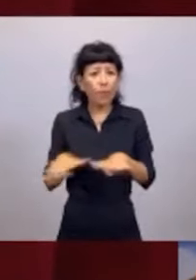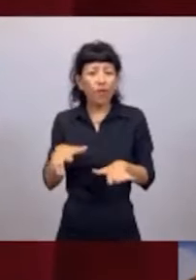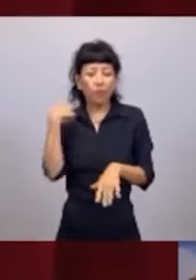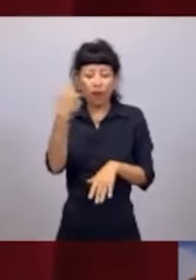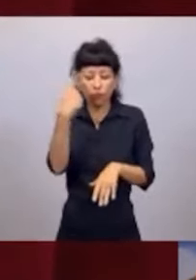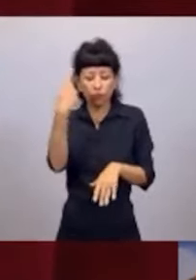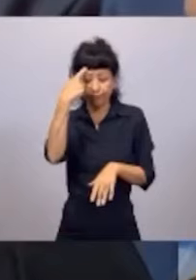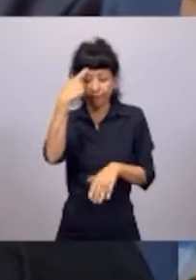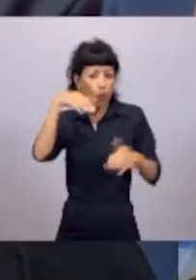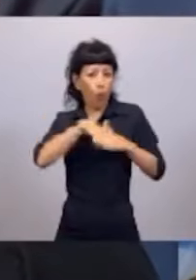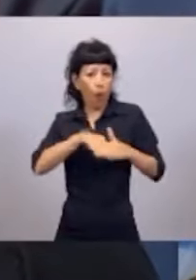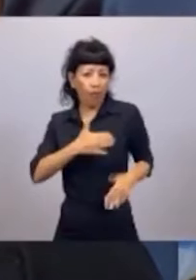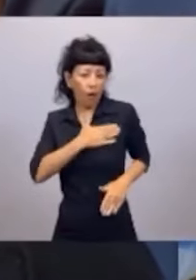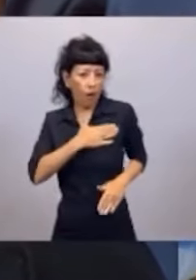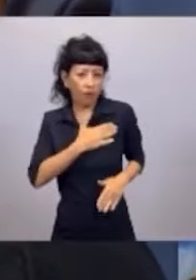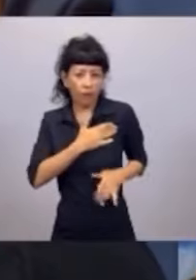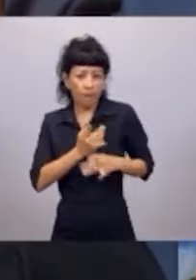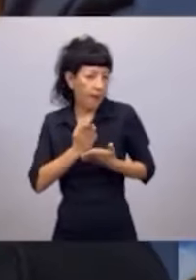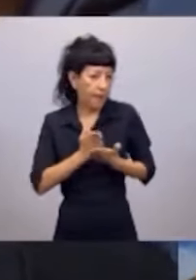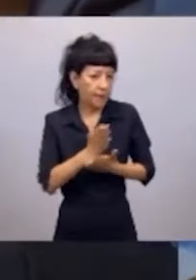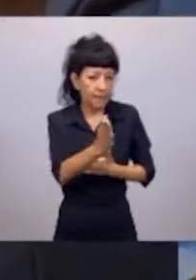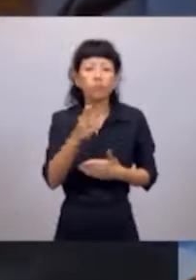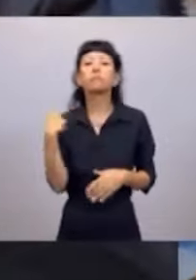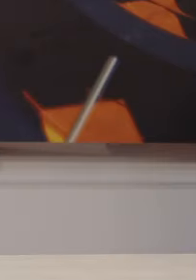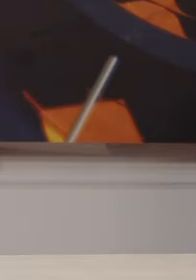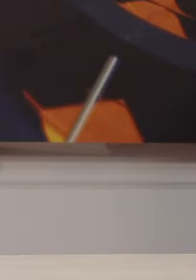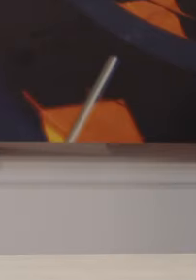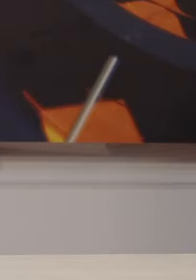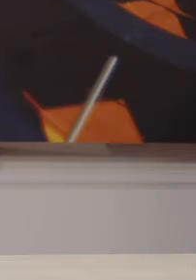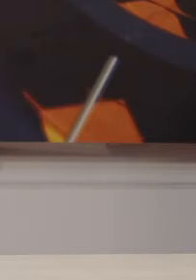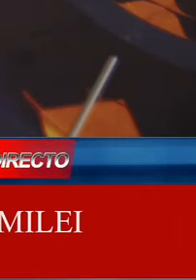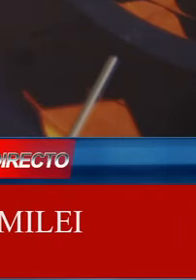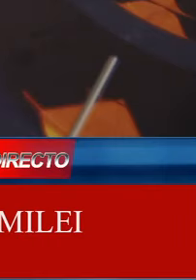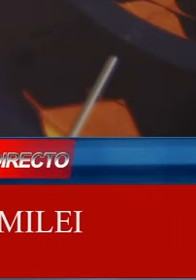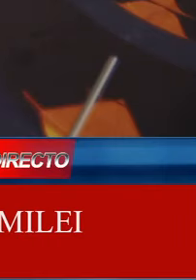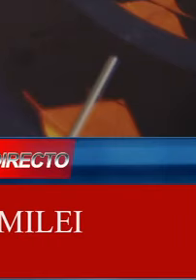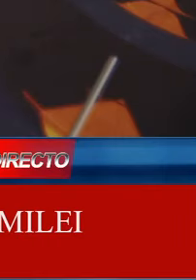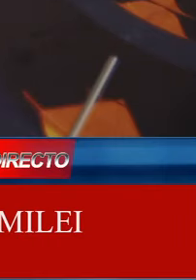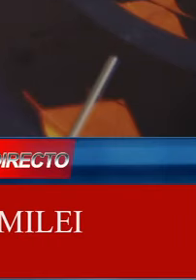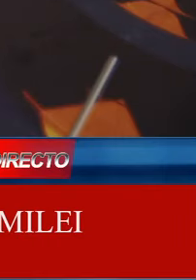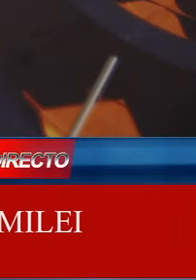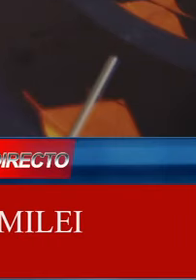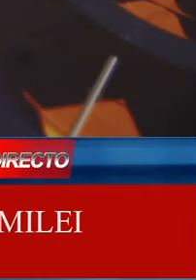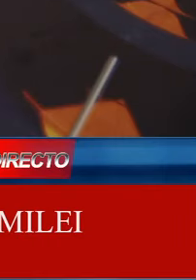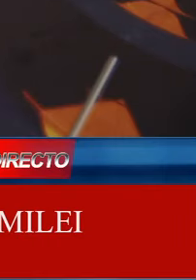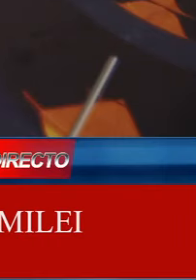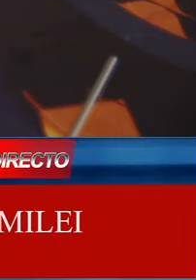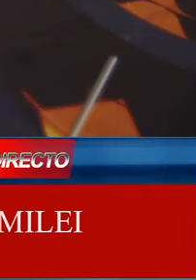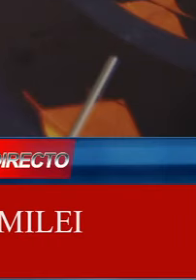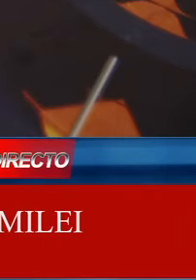25 años, que cubría el turno de noche. Atención, que la violencia se desata en el Rosario, los